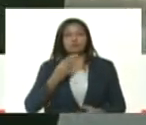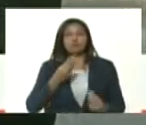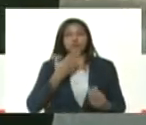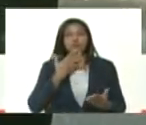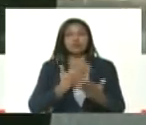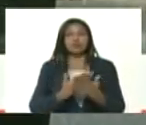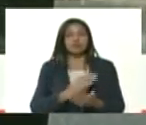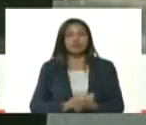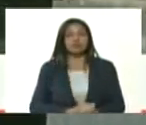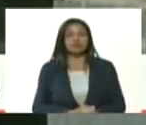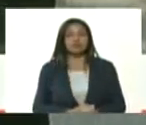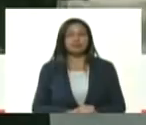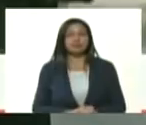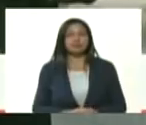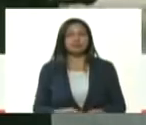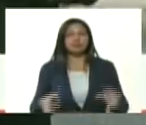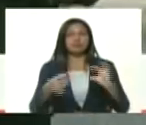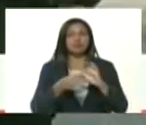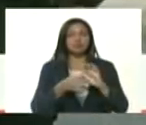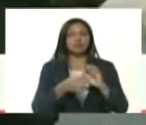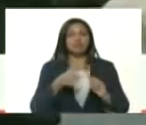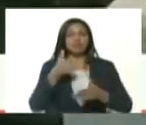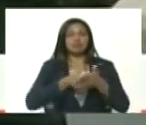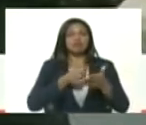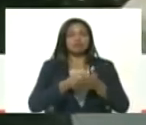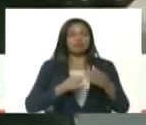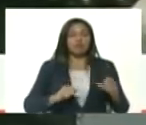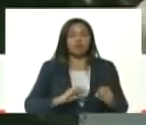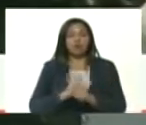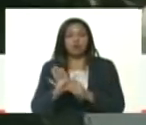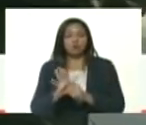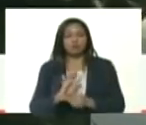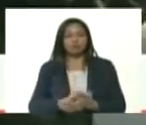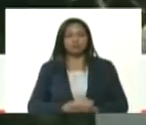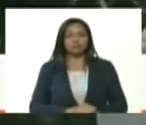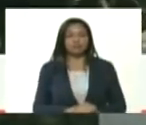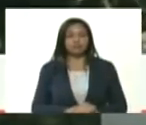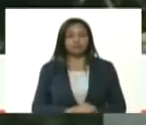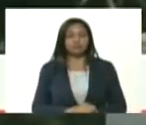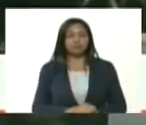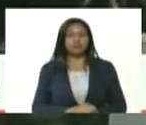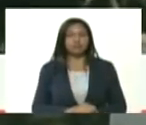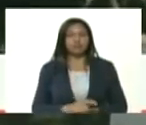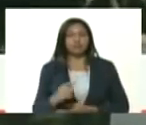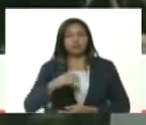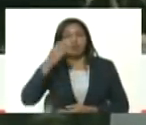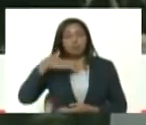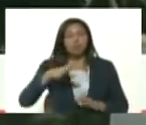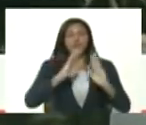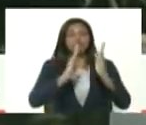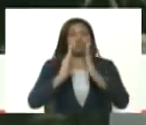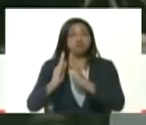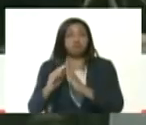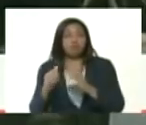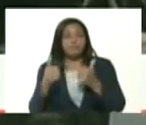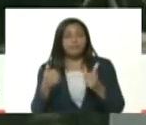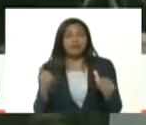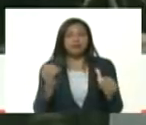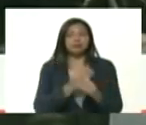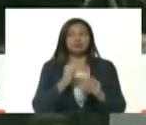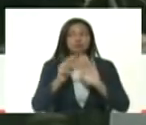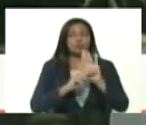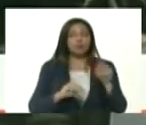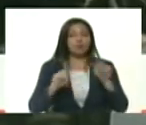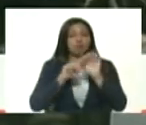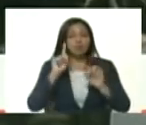agradecidos y unidos en esta lucha contra el COVID-19. Estamos el pueblo está organizado y está tomando las